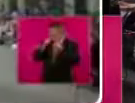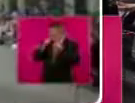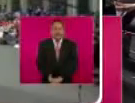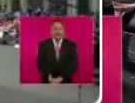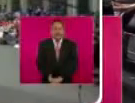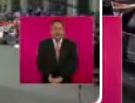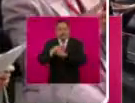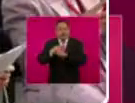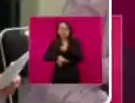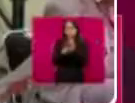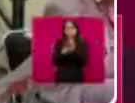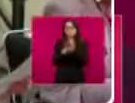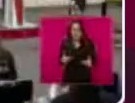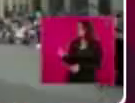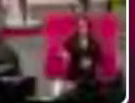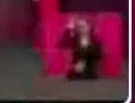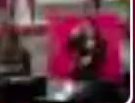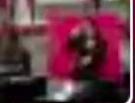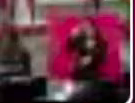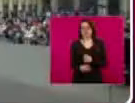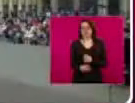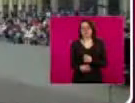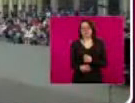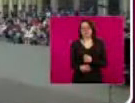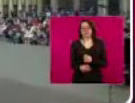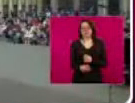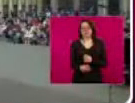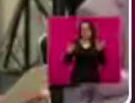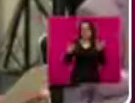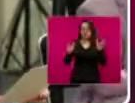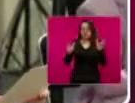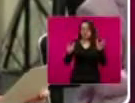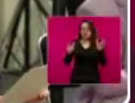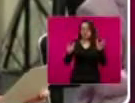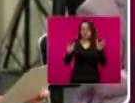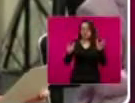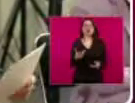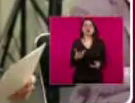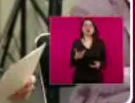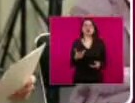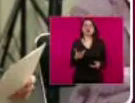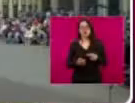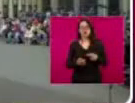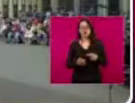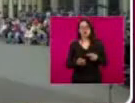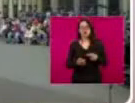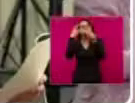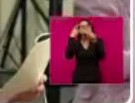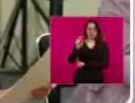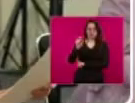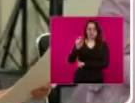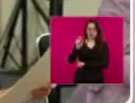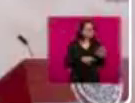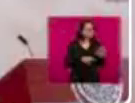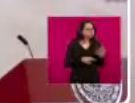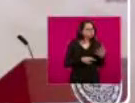cada semana o cada 15 días. No, diario. Entonces diario sé